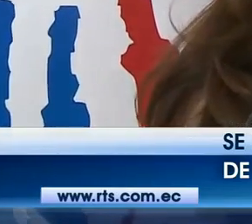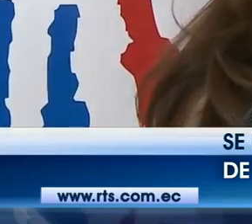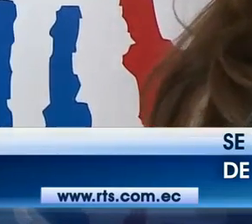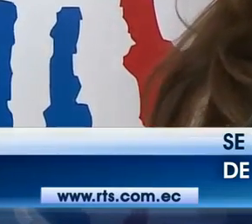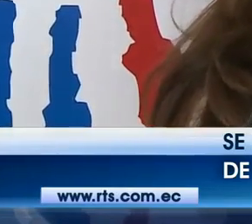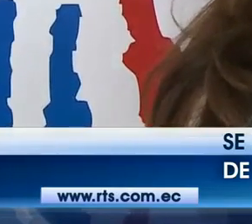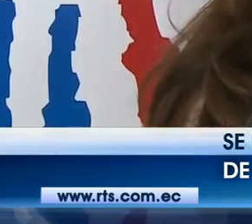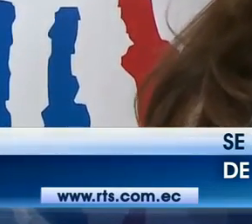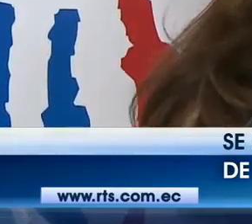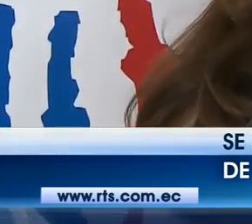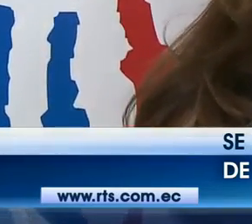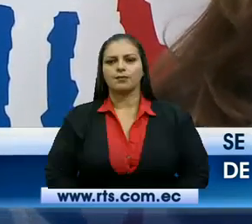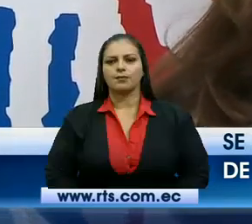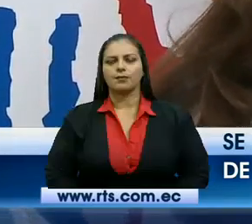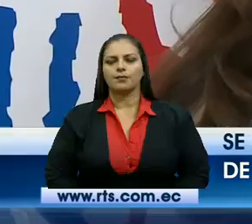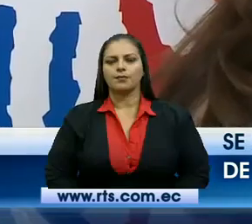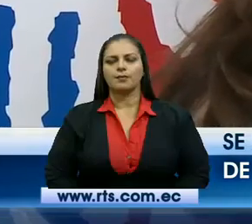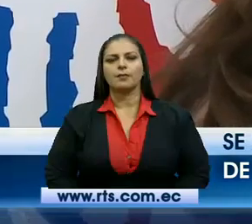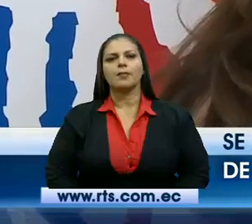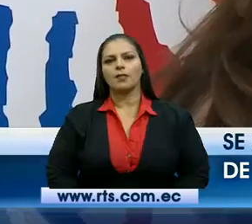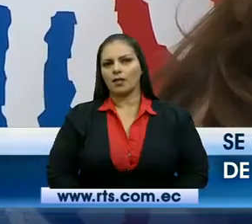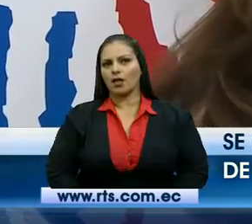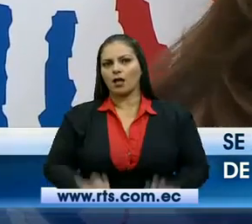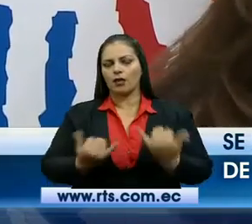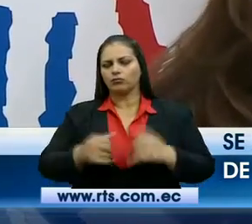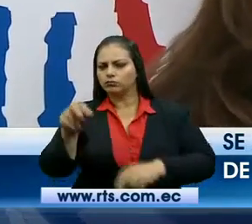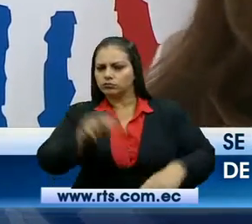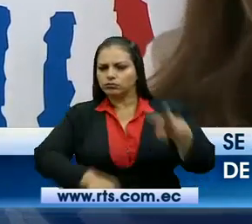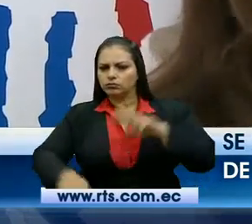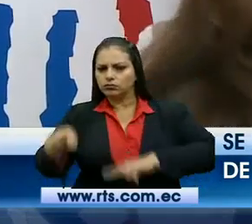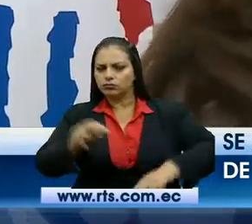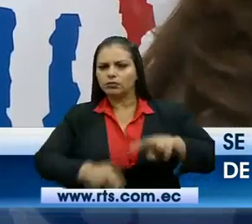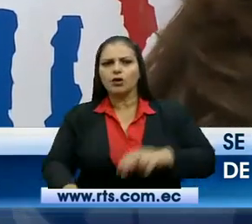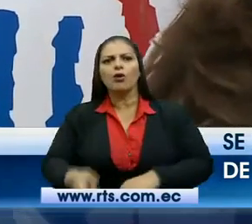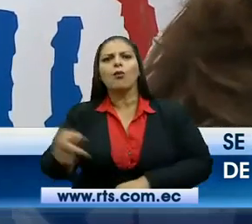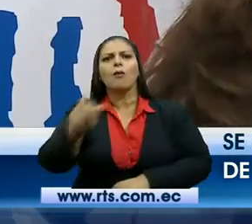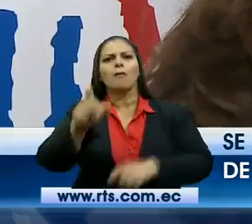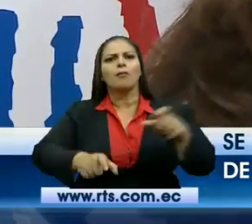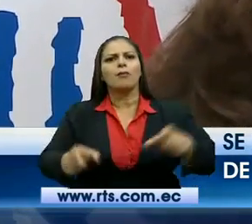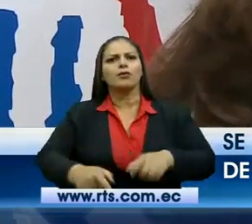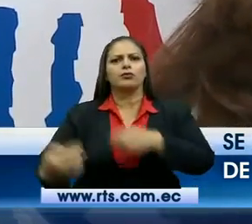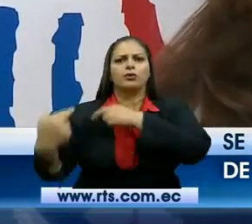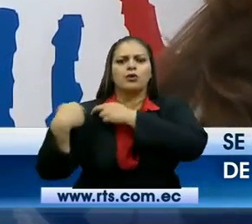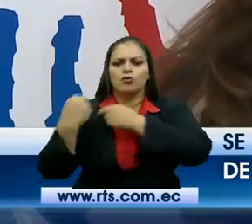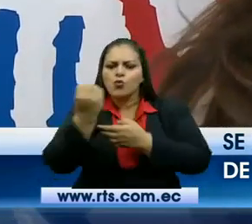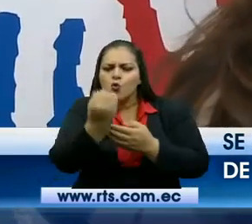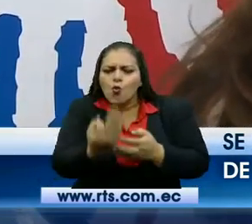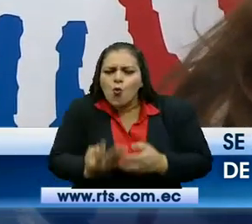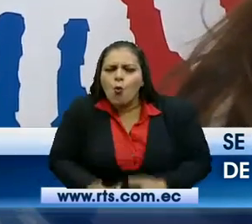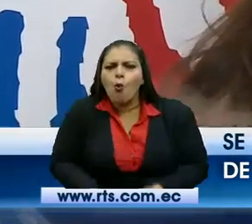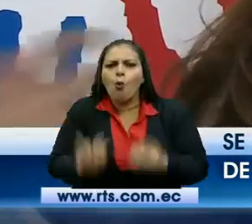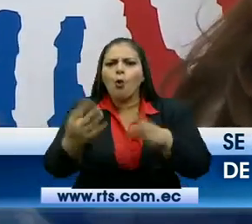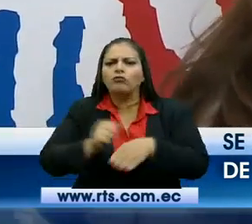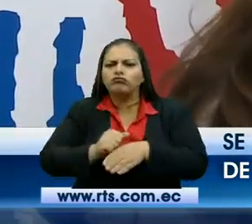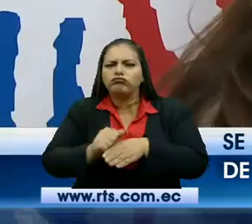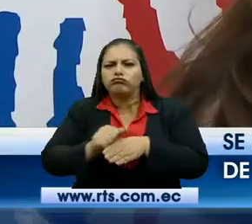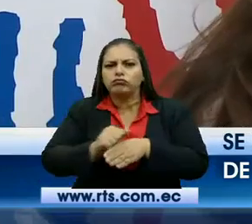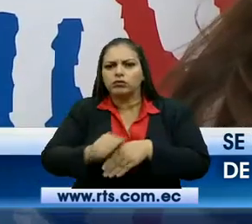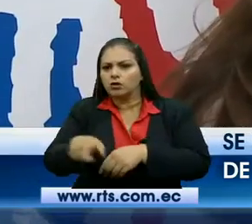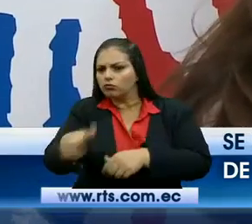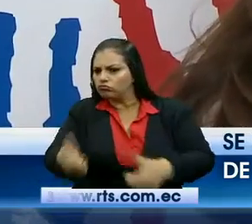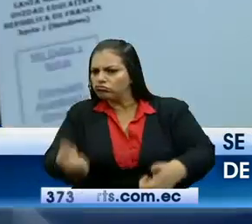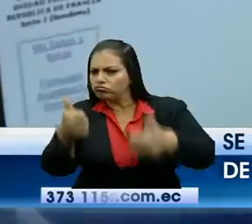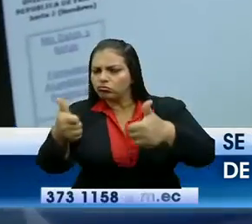voluntarios nos mandan, de manera que vamos también a probar la capacidad de recepción por parte de nuestras operadoras y también la capacidad de